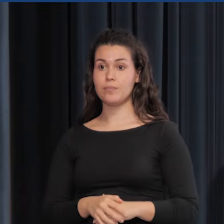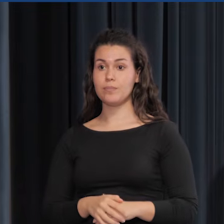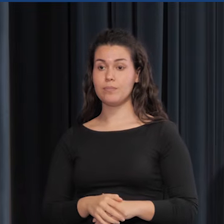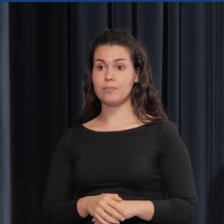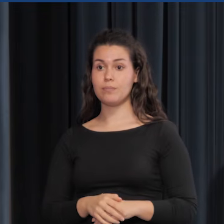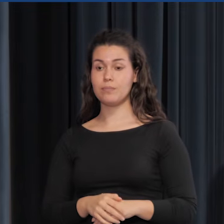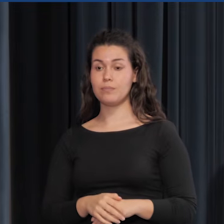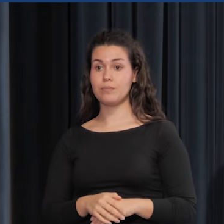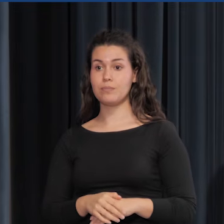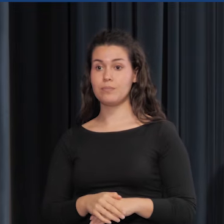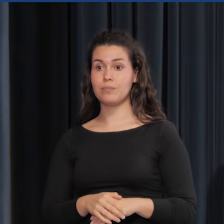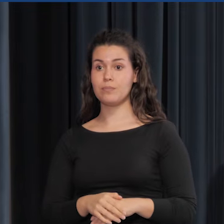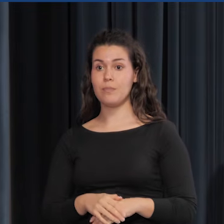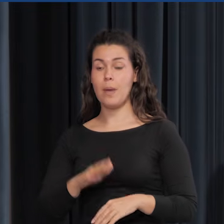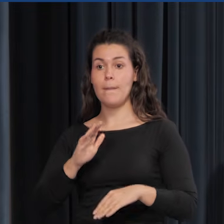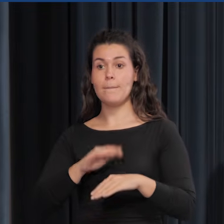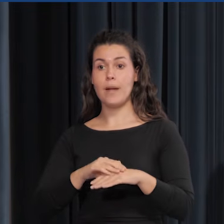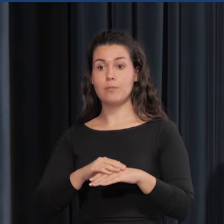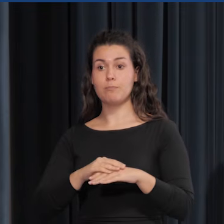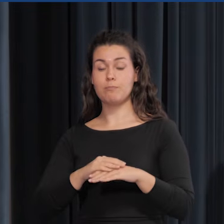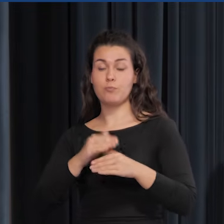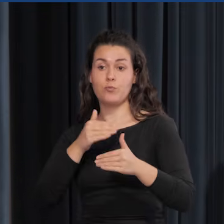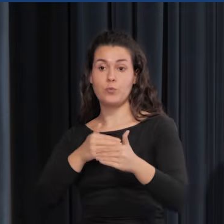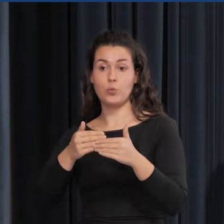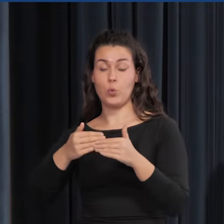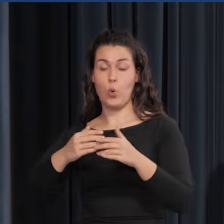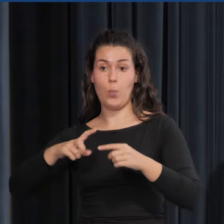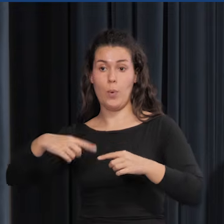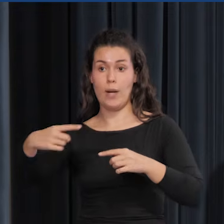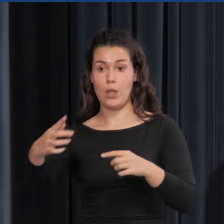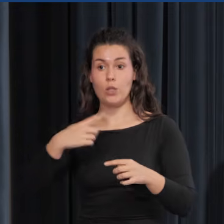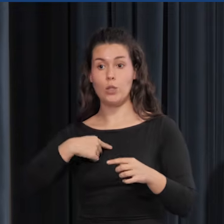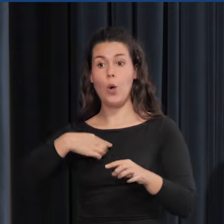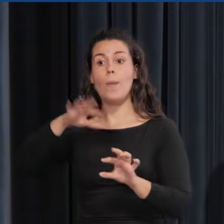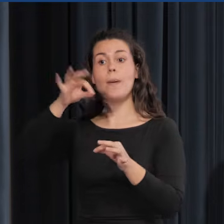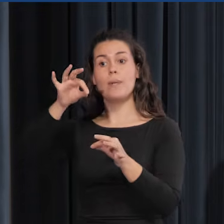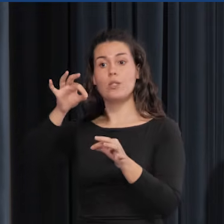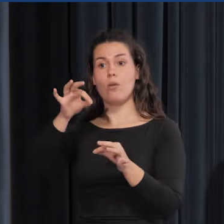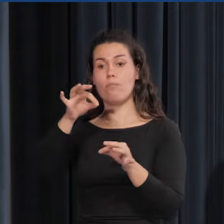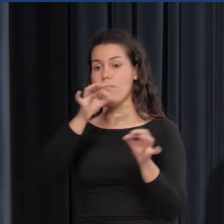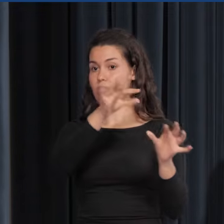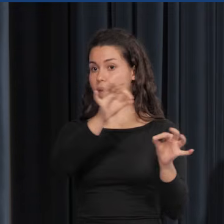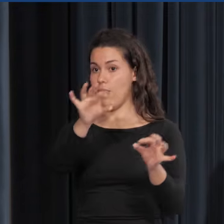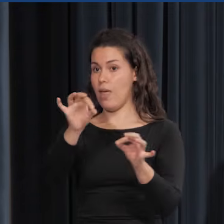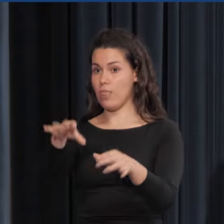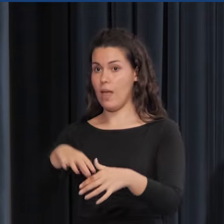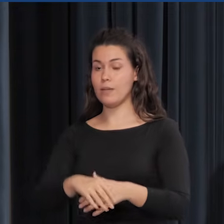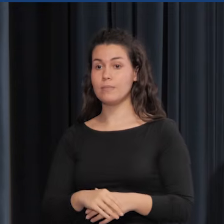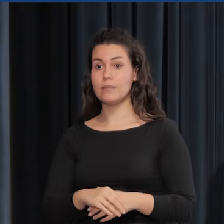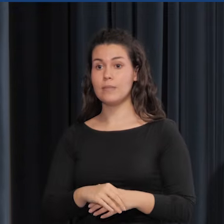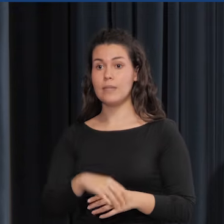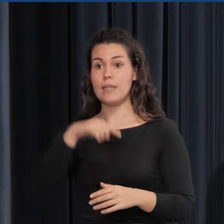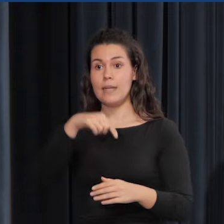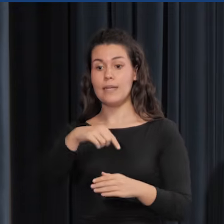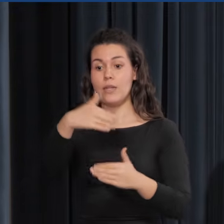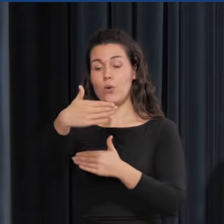dirigir un mensaje para las futuras generaciones. Voy a ir pasando papelitos y lo vamos a meter aquí en la